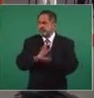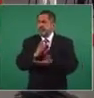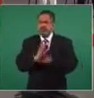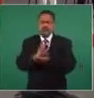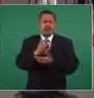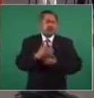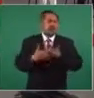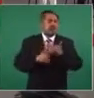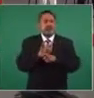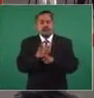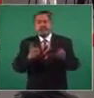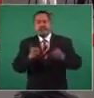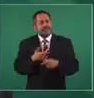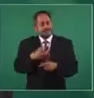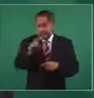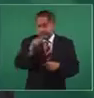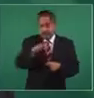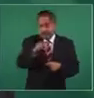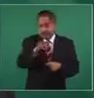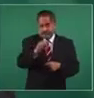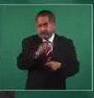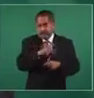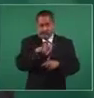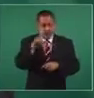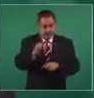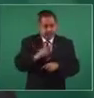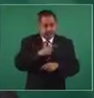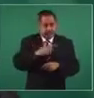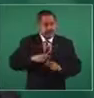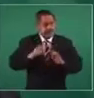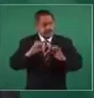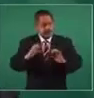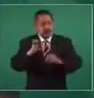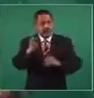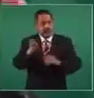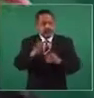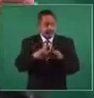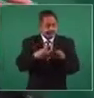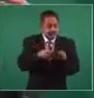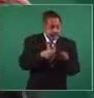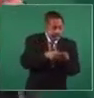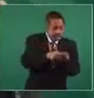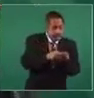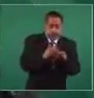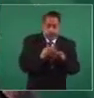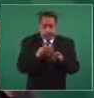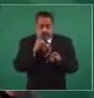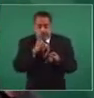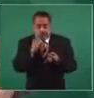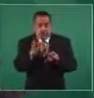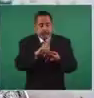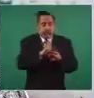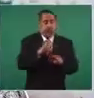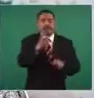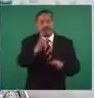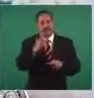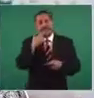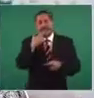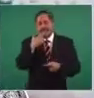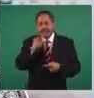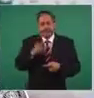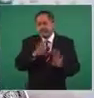a lugares públicos sin riesgo. Por lo tanto, las pruebas rápidas, donde la muestra es una gota de sangre,